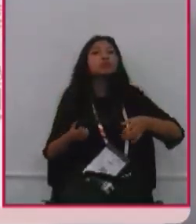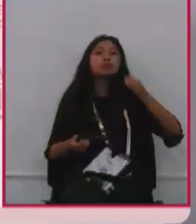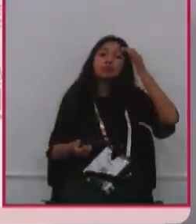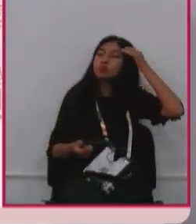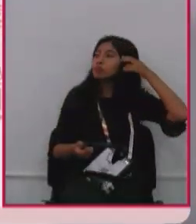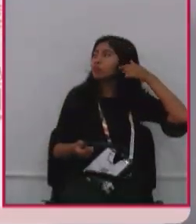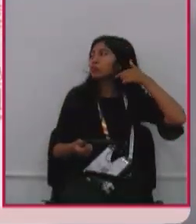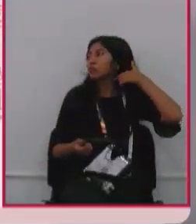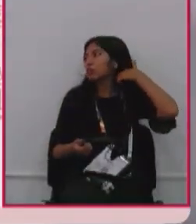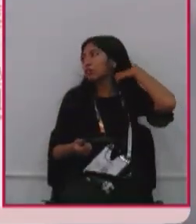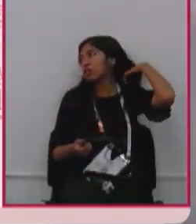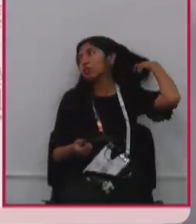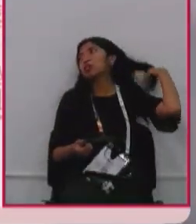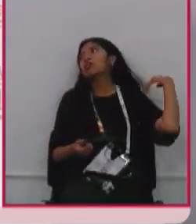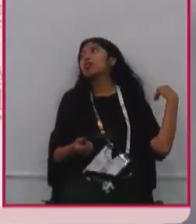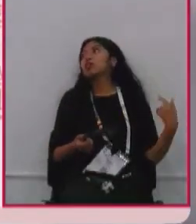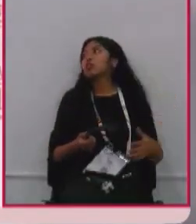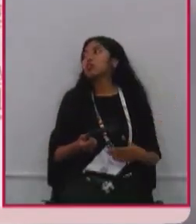¿Alguien más?